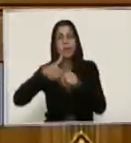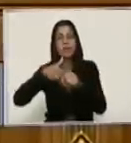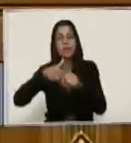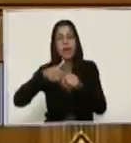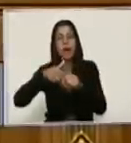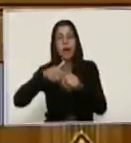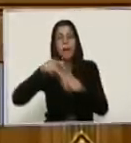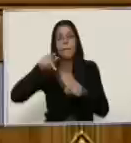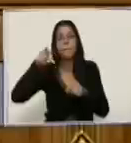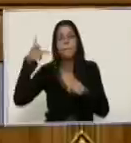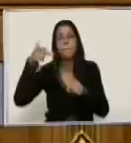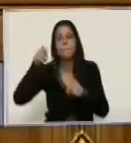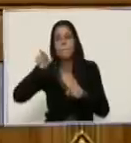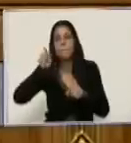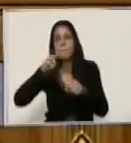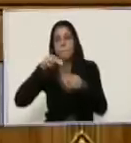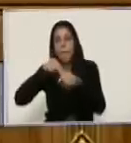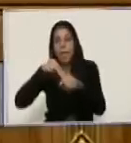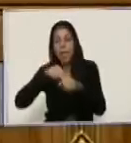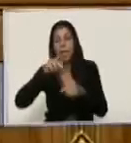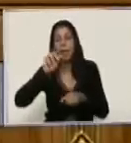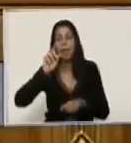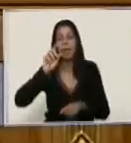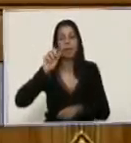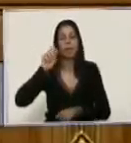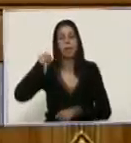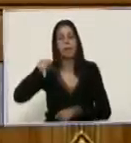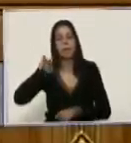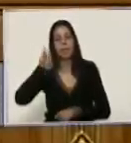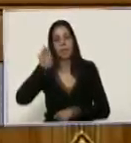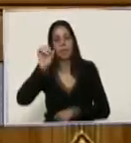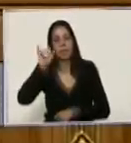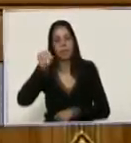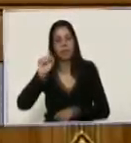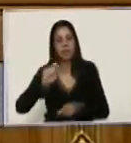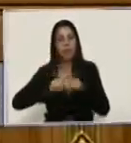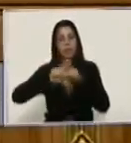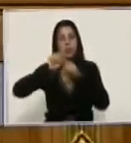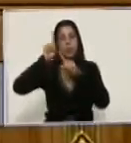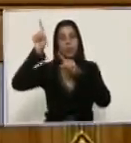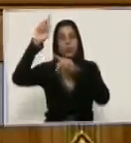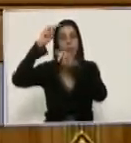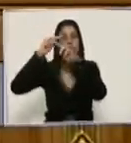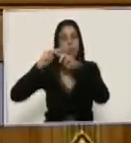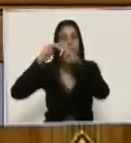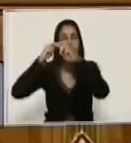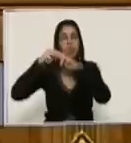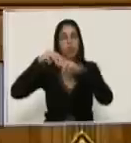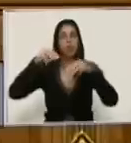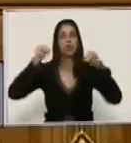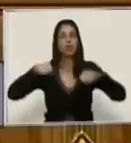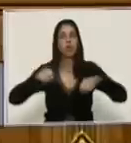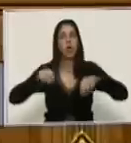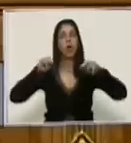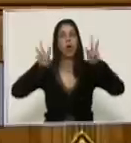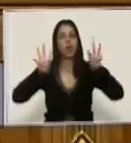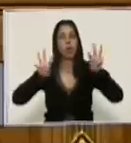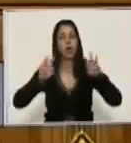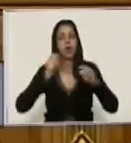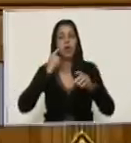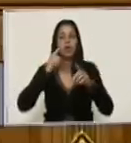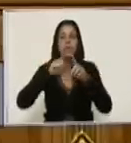agarra, utilizando el software que también usan las compañías transnacionales, hace simulaciones